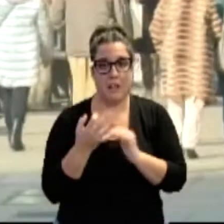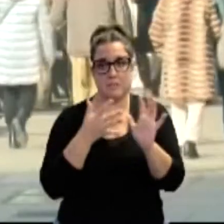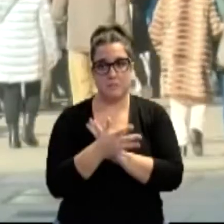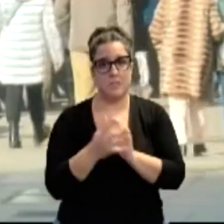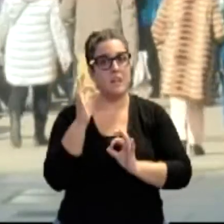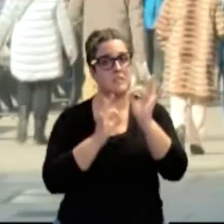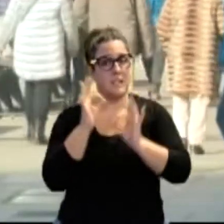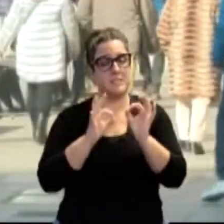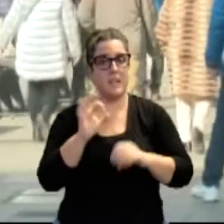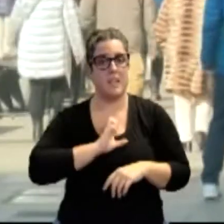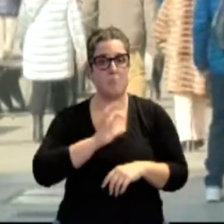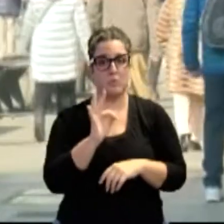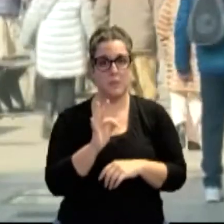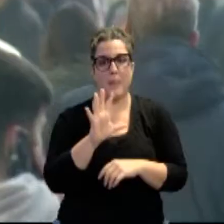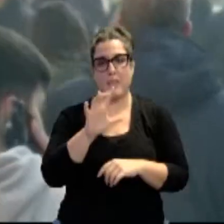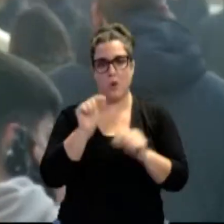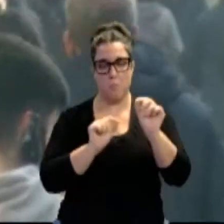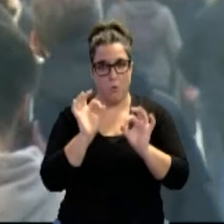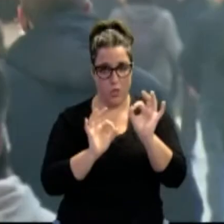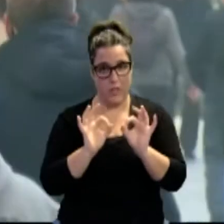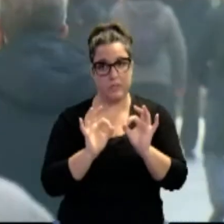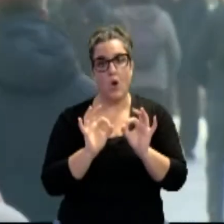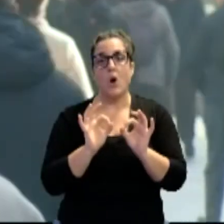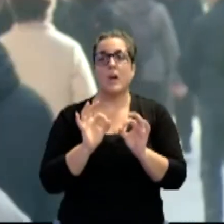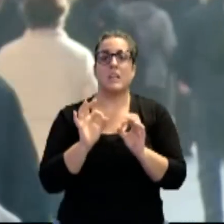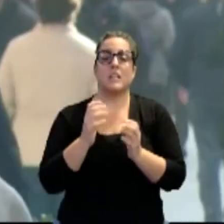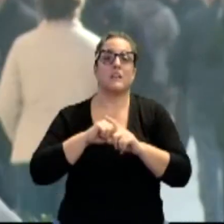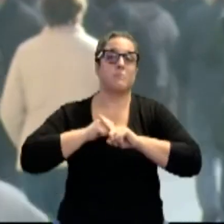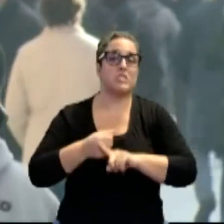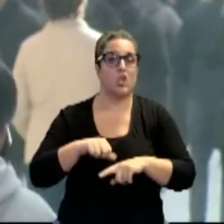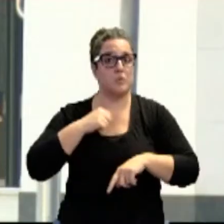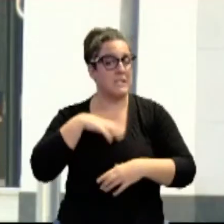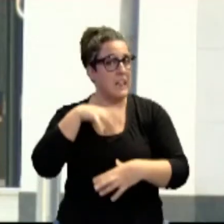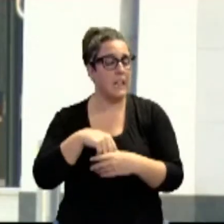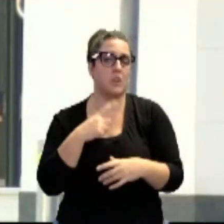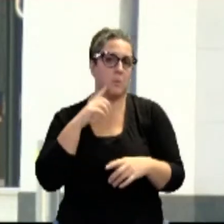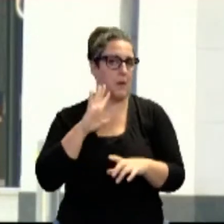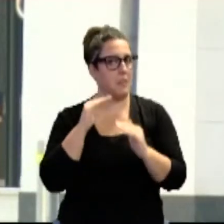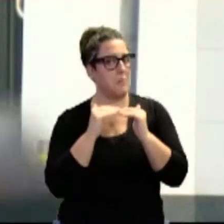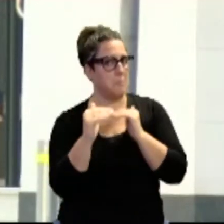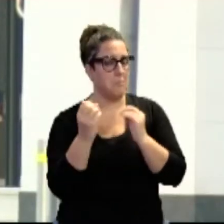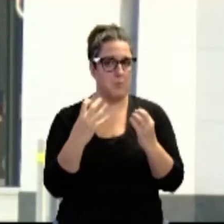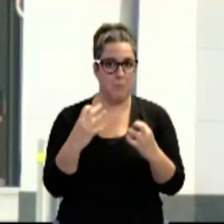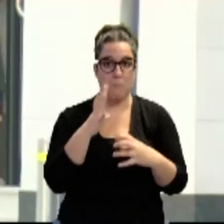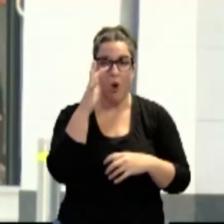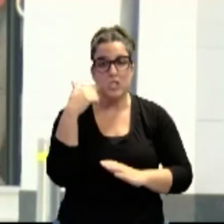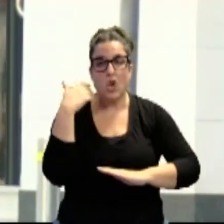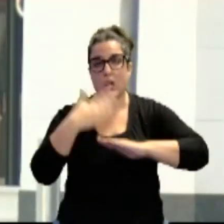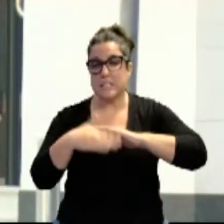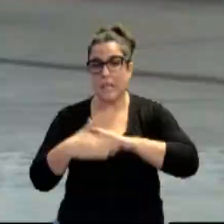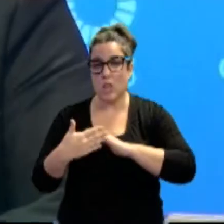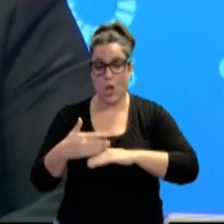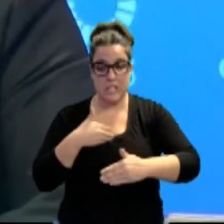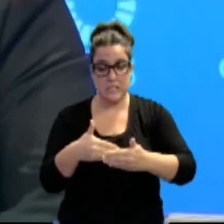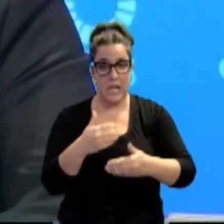positividad en torno al 5% y un equilibrio en la carga asistencial. Esta situación hace que por ahora las restricciones de cara a Navidad no sufran cambios.